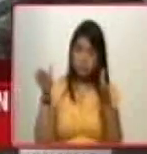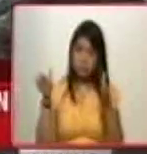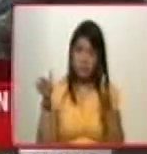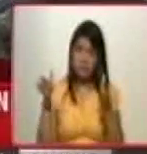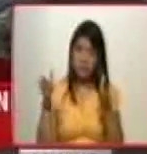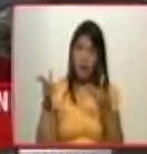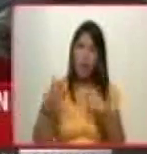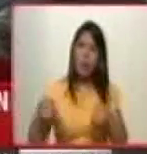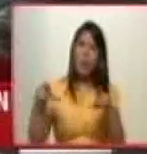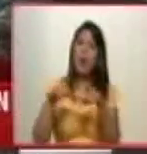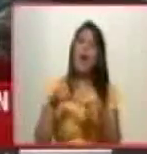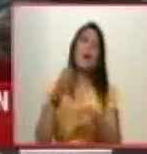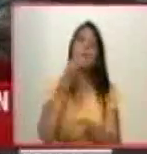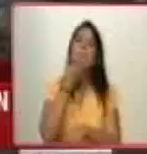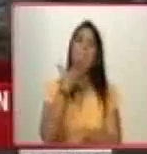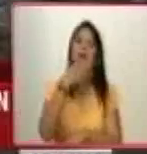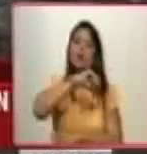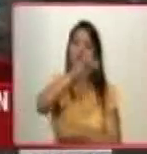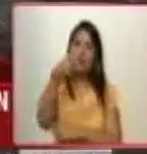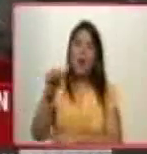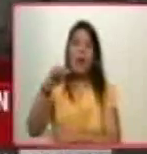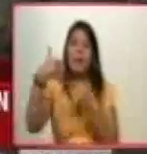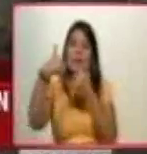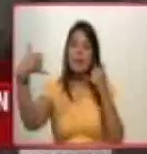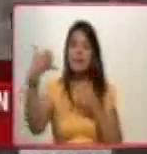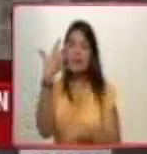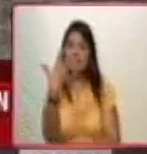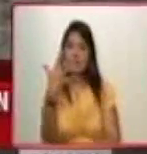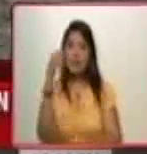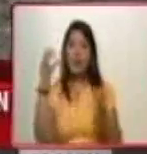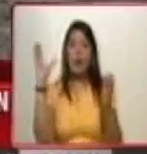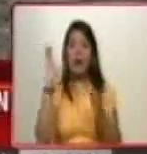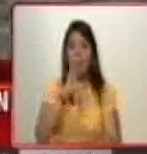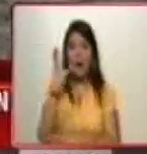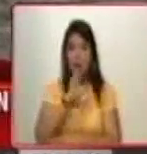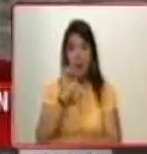la estación Bellomonte de la línea 5 del metro de Caracas en esa importante